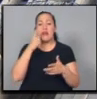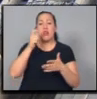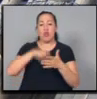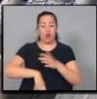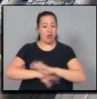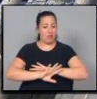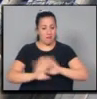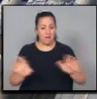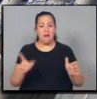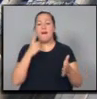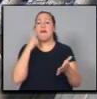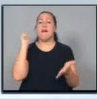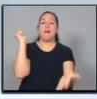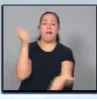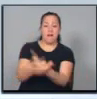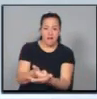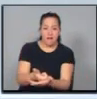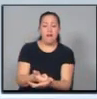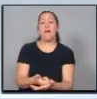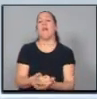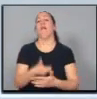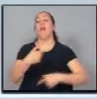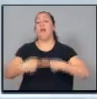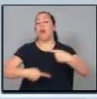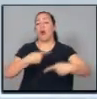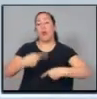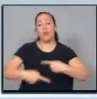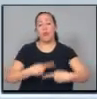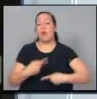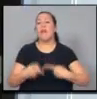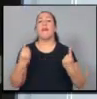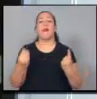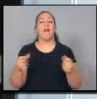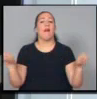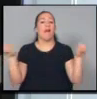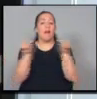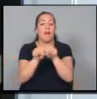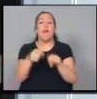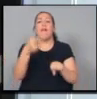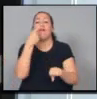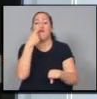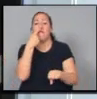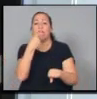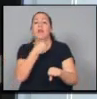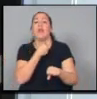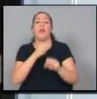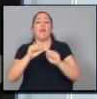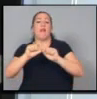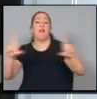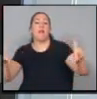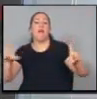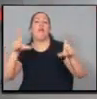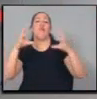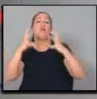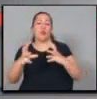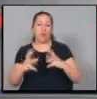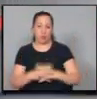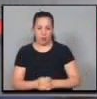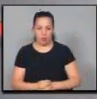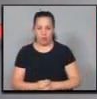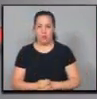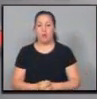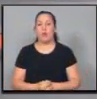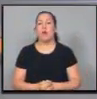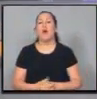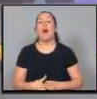ponerle una cifra y de avanzar con las cadenas que están interesadas en televisar el fútbol. ¿Podemos decir que